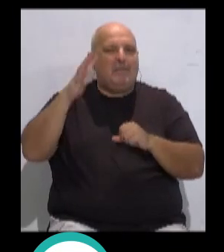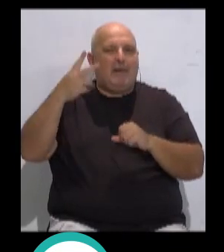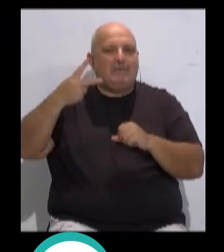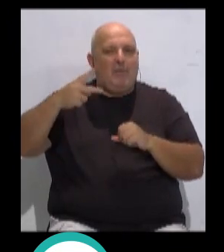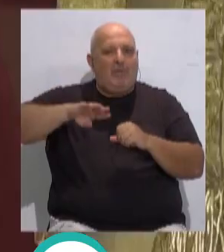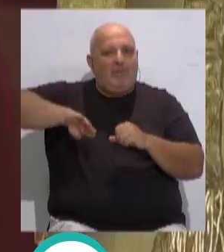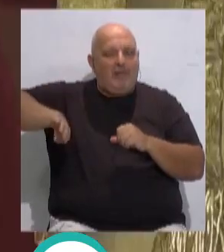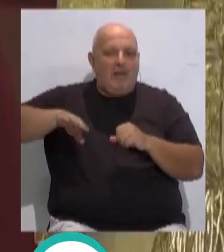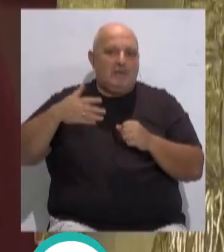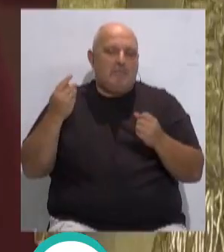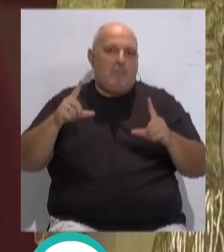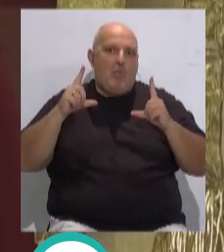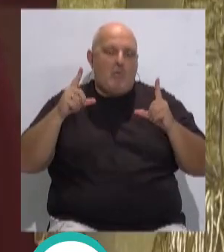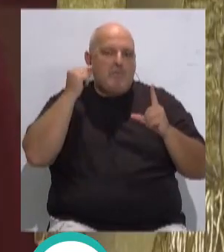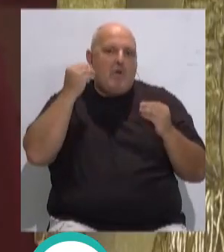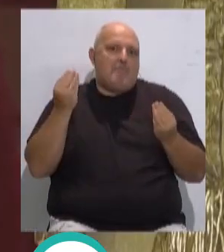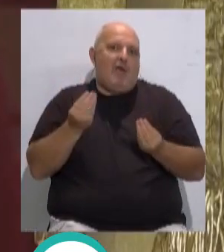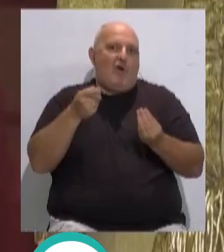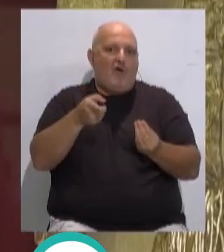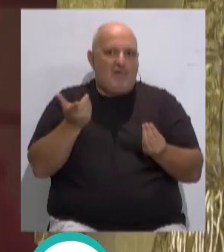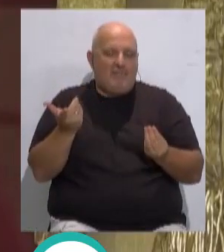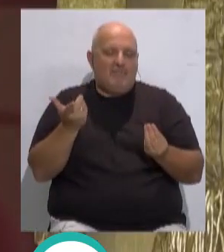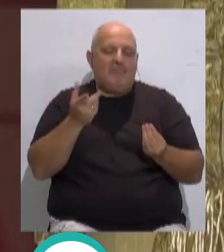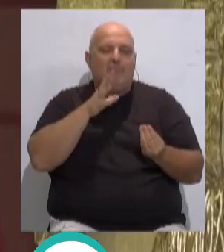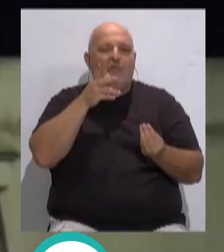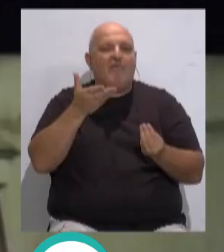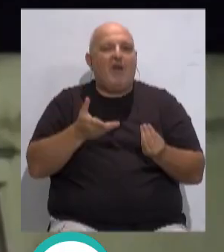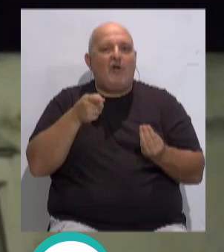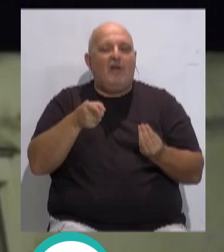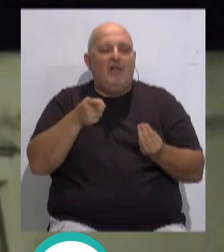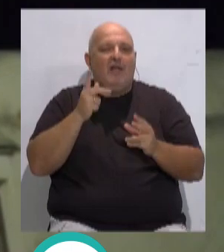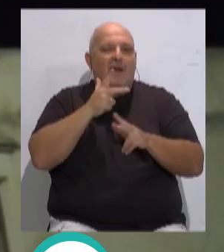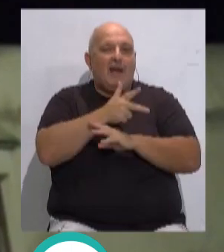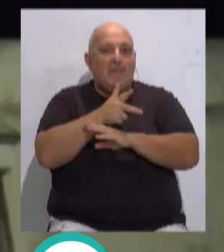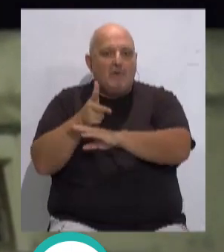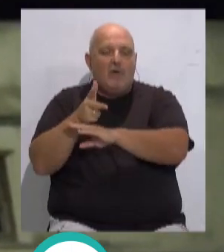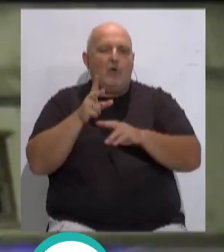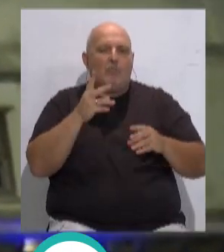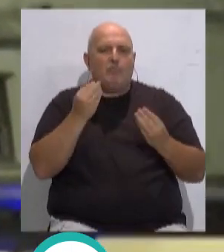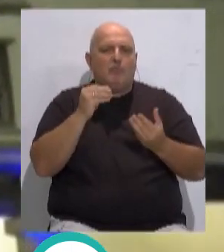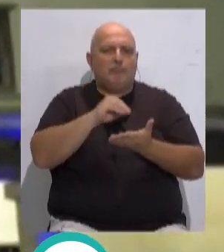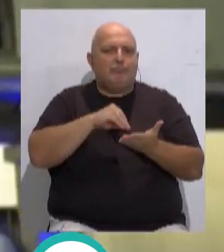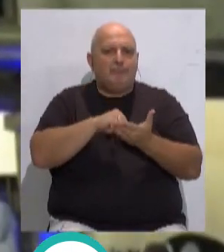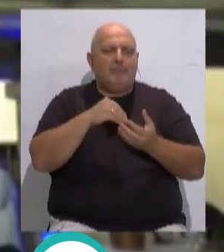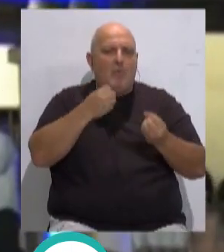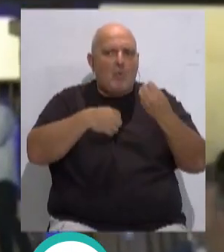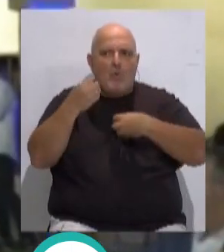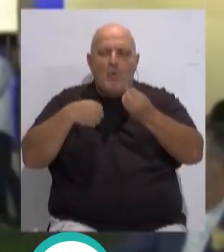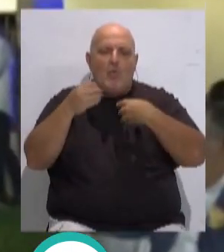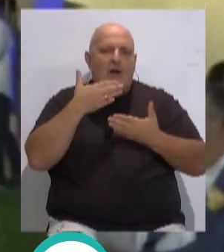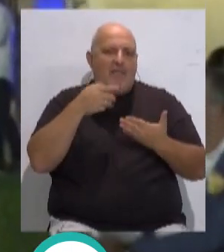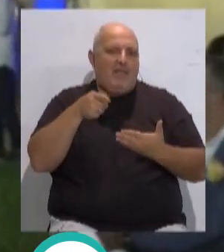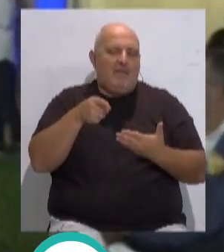segundo plano durante décadas. Selata recoge además el valor que aportan al reportaje las numerosas fuentes y